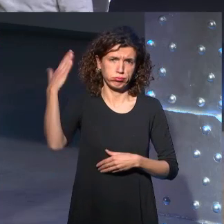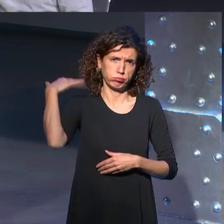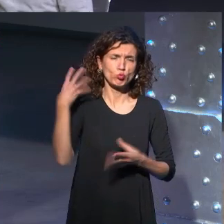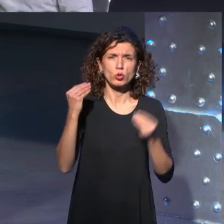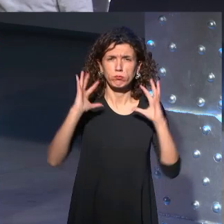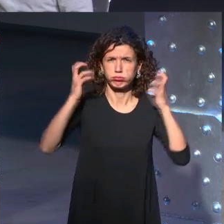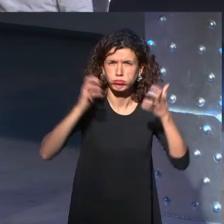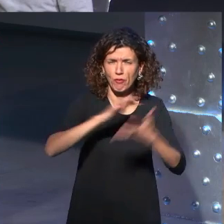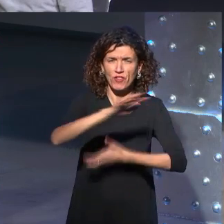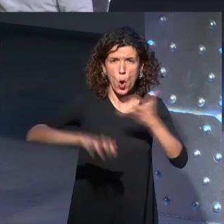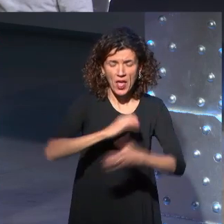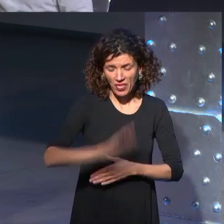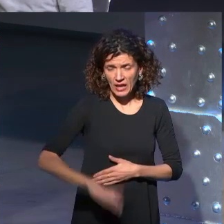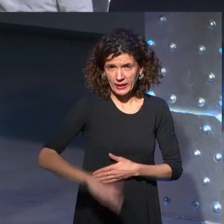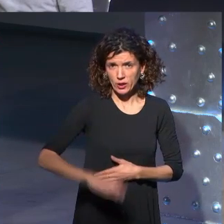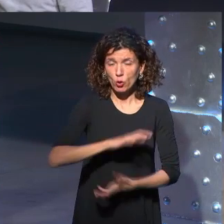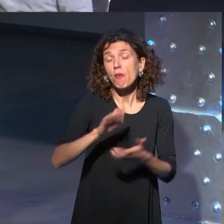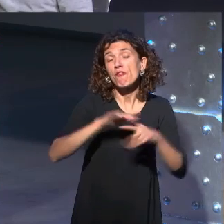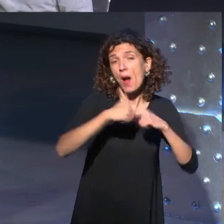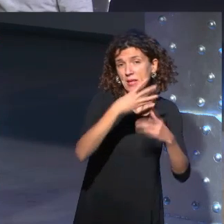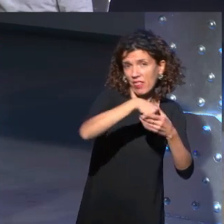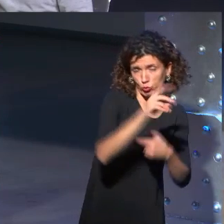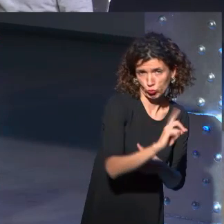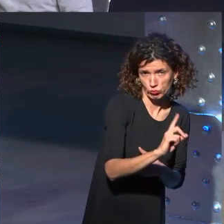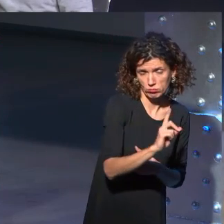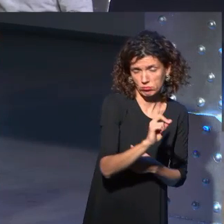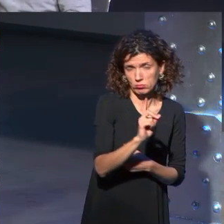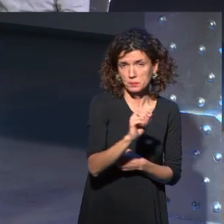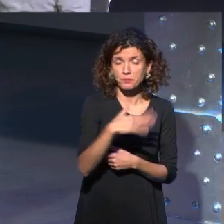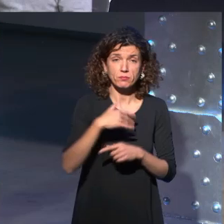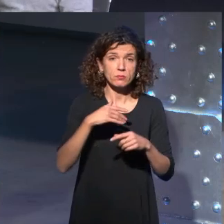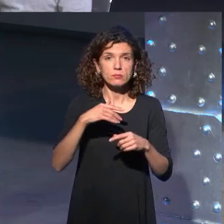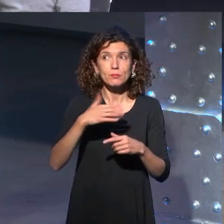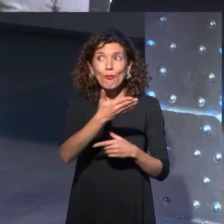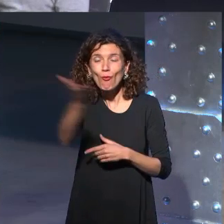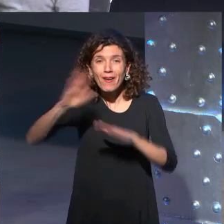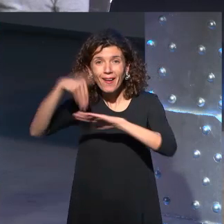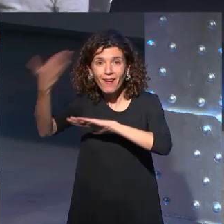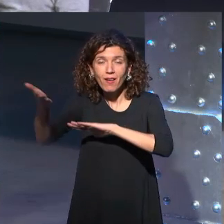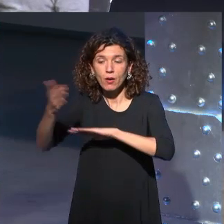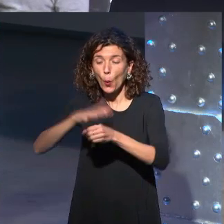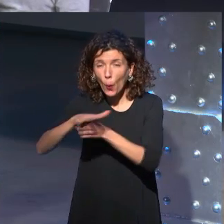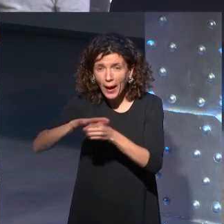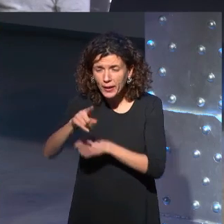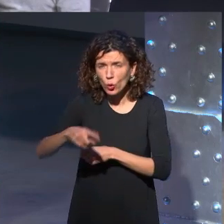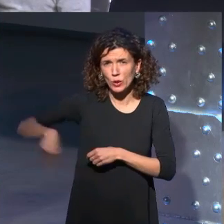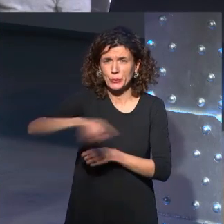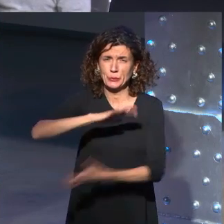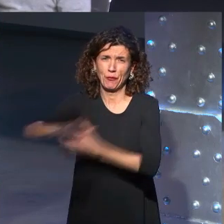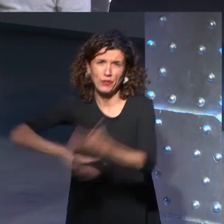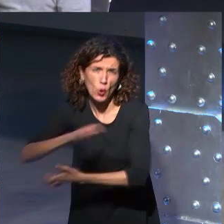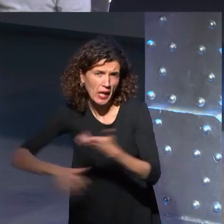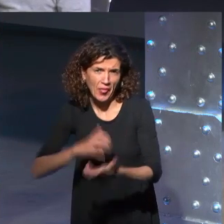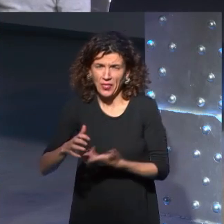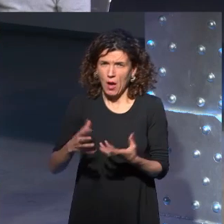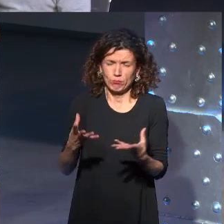violencia de niño, no en mi familia no violencia, pero sí fuera, en el barrio en el que crecí, violencia